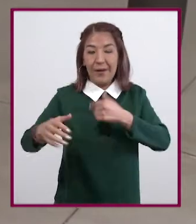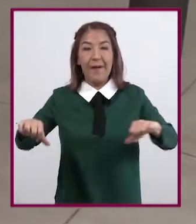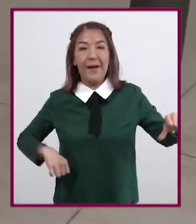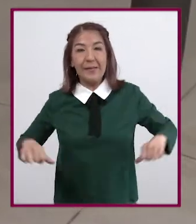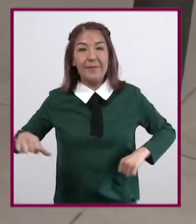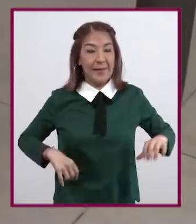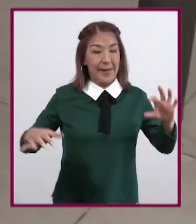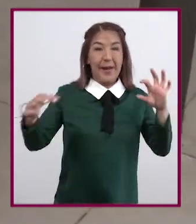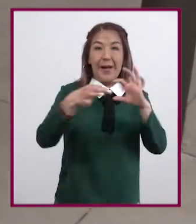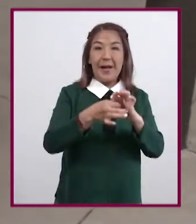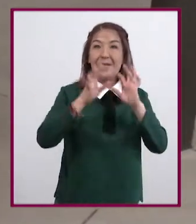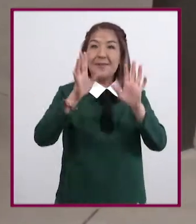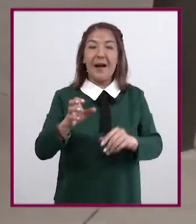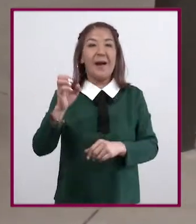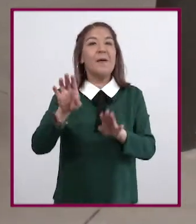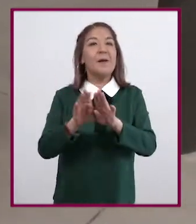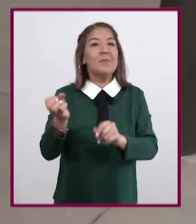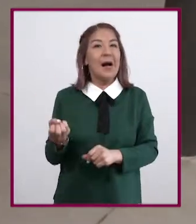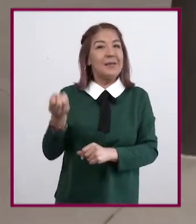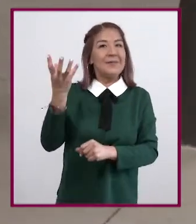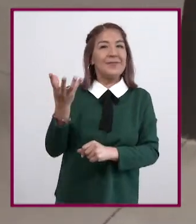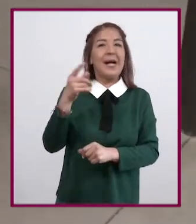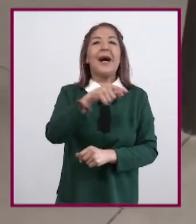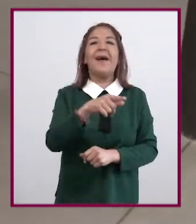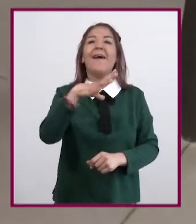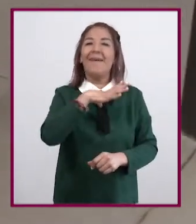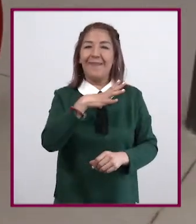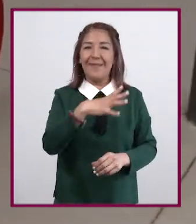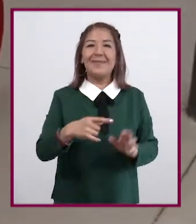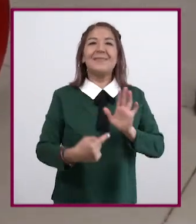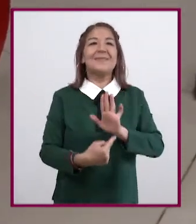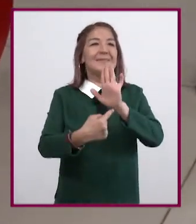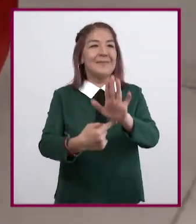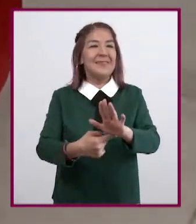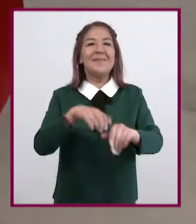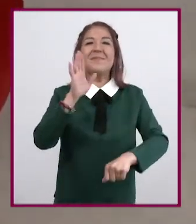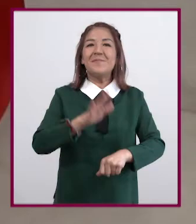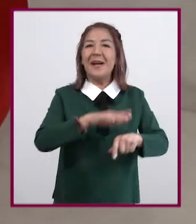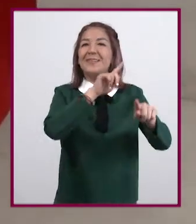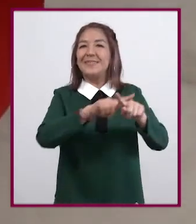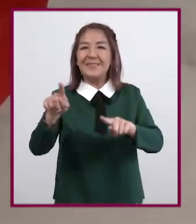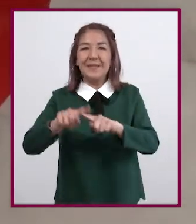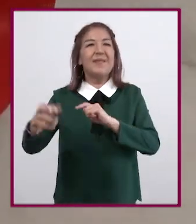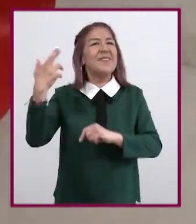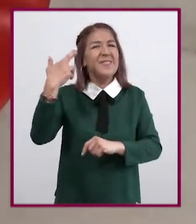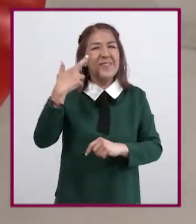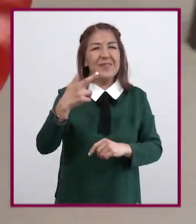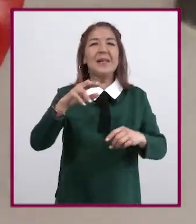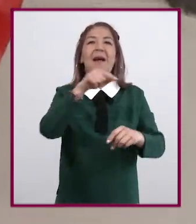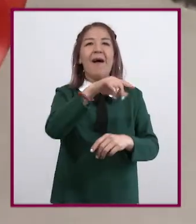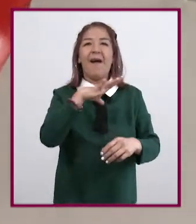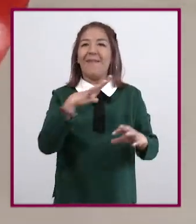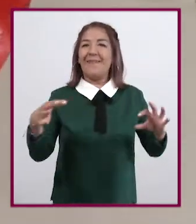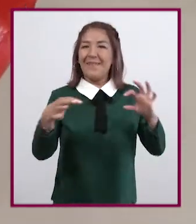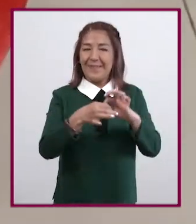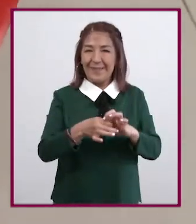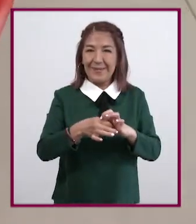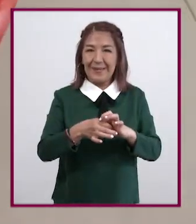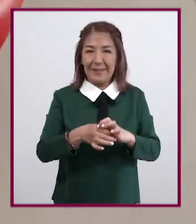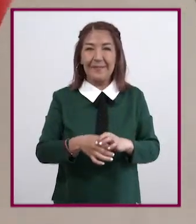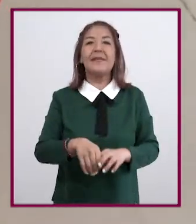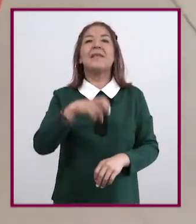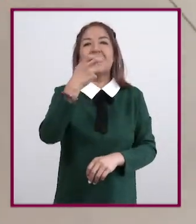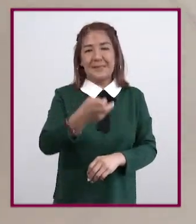las activa, pues aparece la gran variedad, diversidad de sonidos que tiene, ¿no? Entonces es